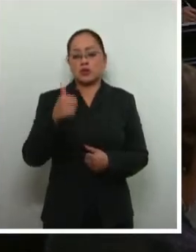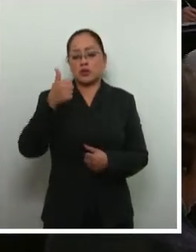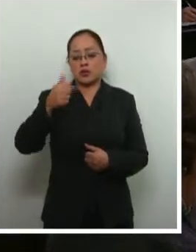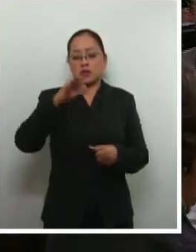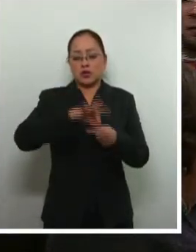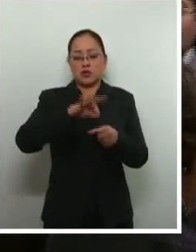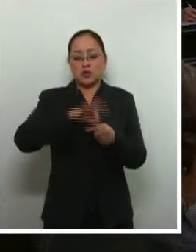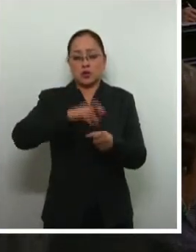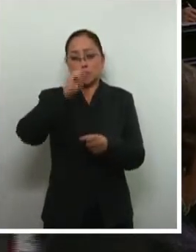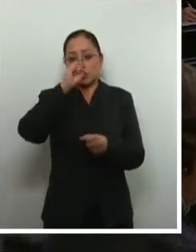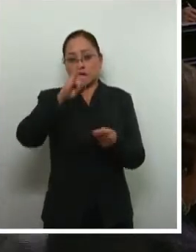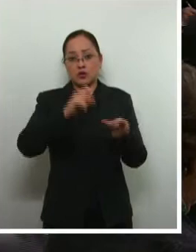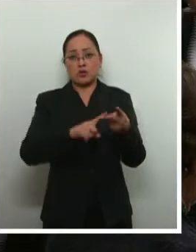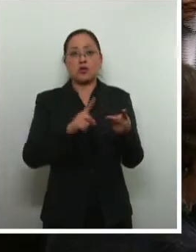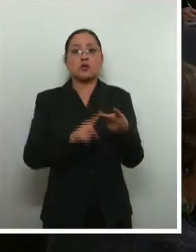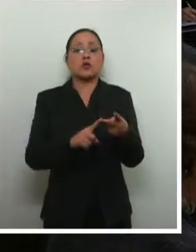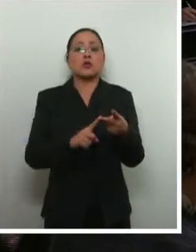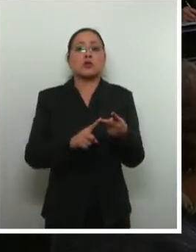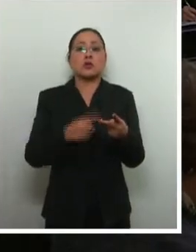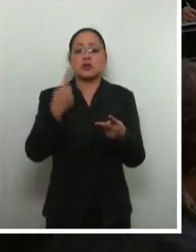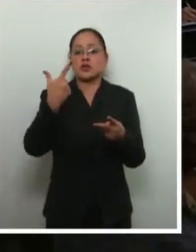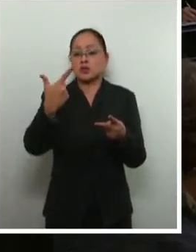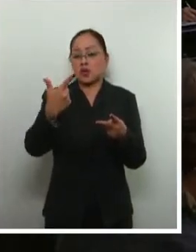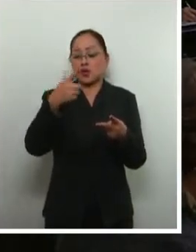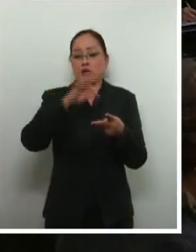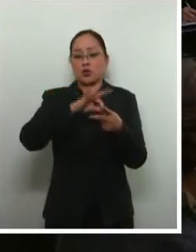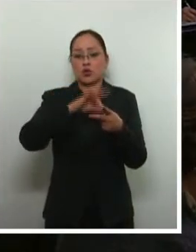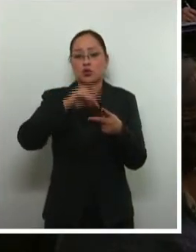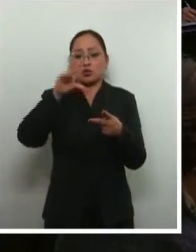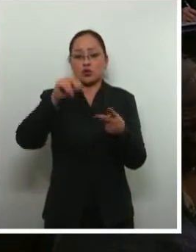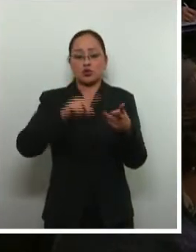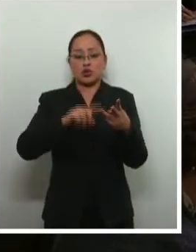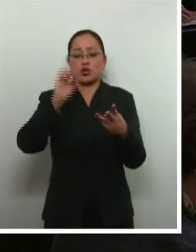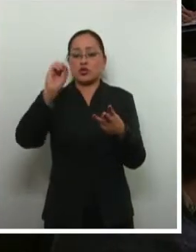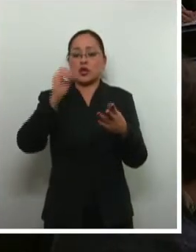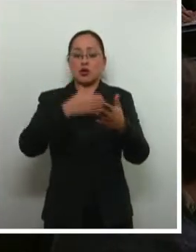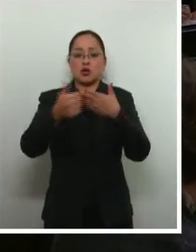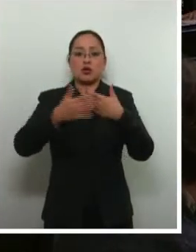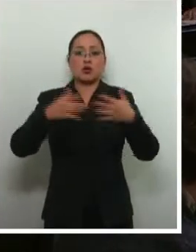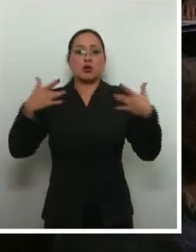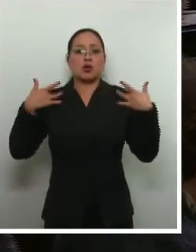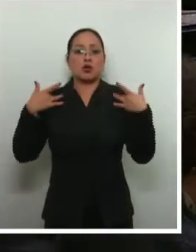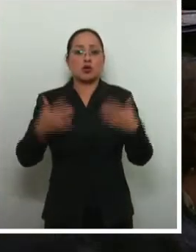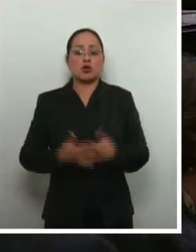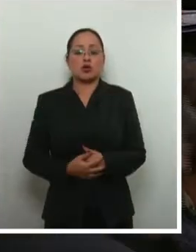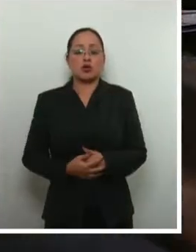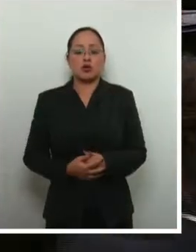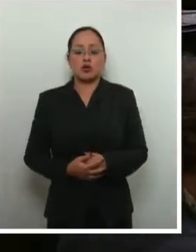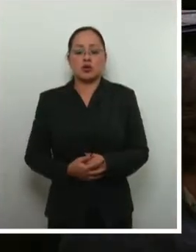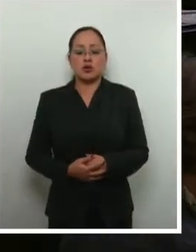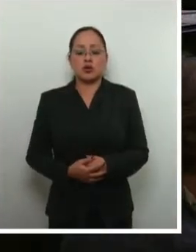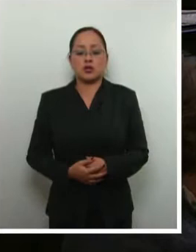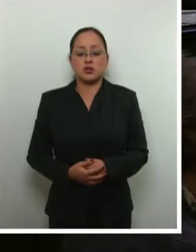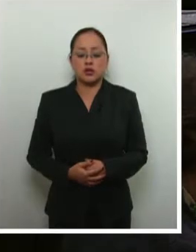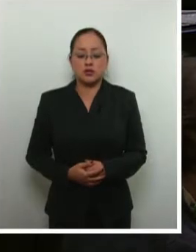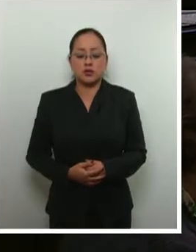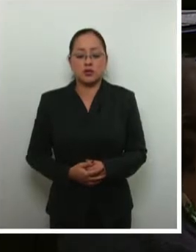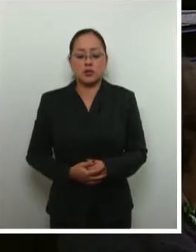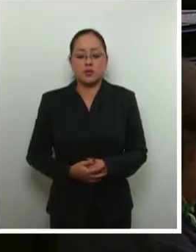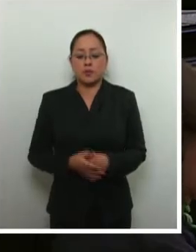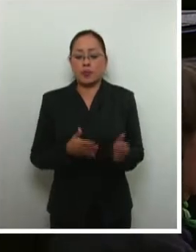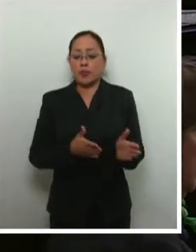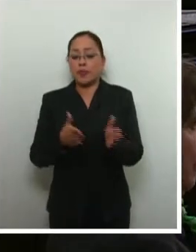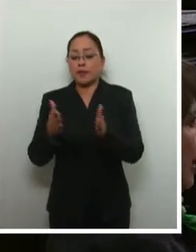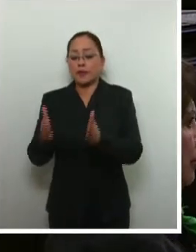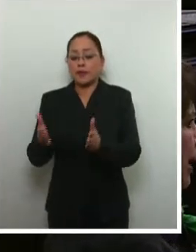56 votos a favor, 7 votos en contra, 0 abstenciones. Por lo